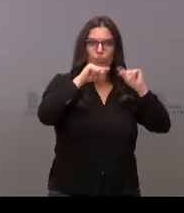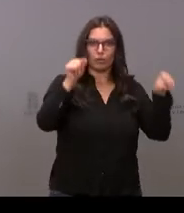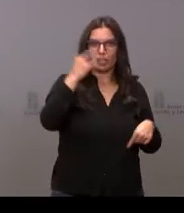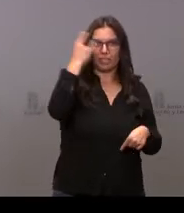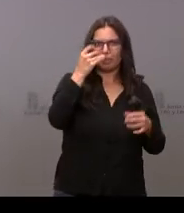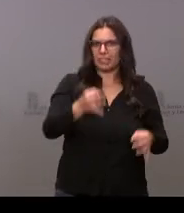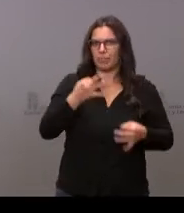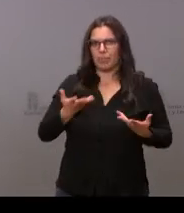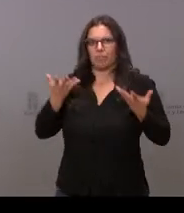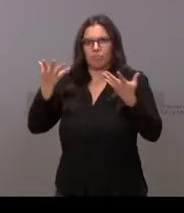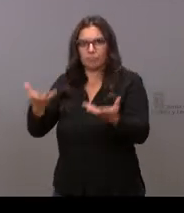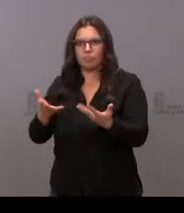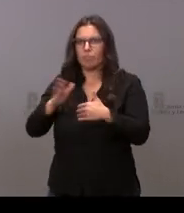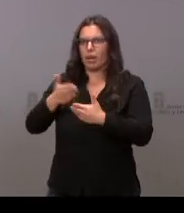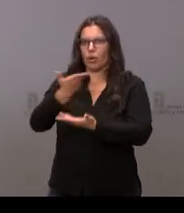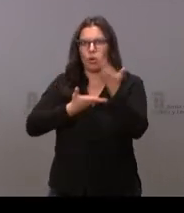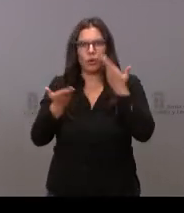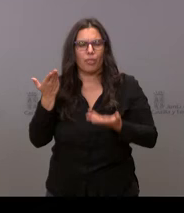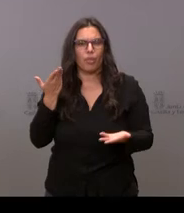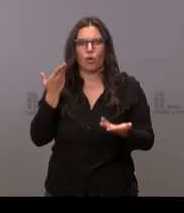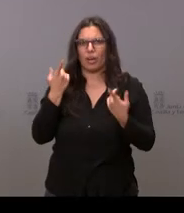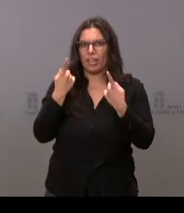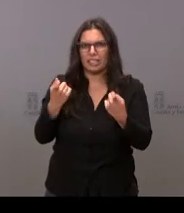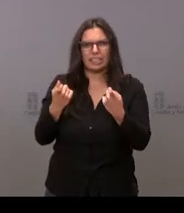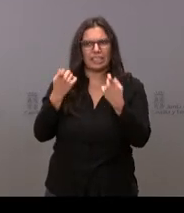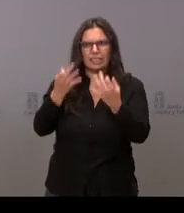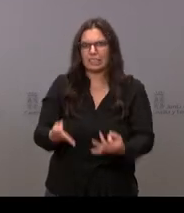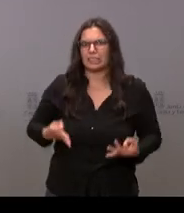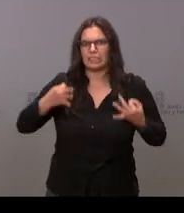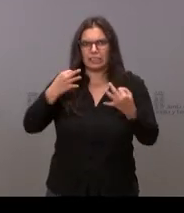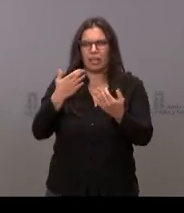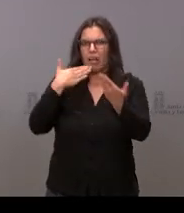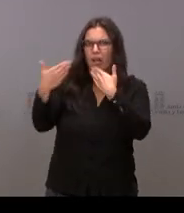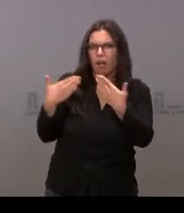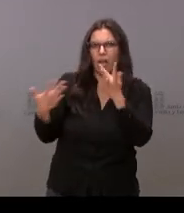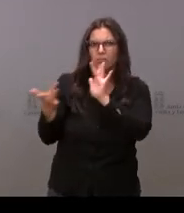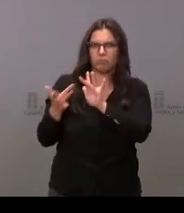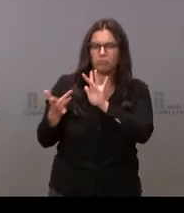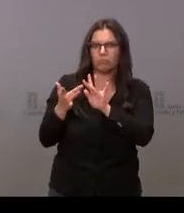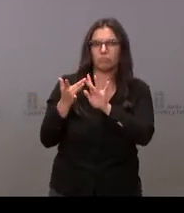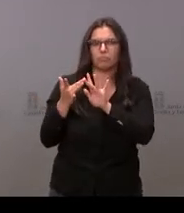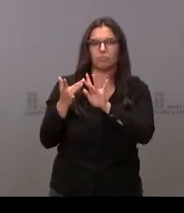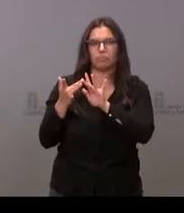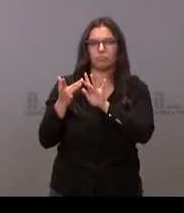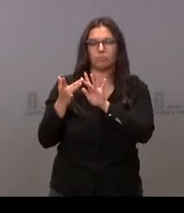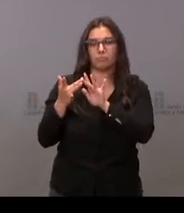siempre en las colaboraciones continuas que tenemos en las conversaciones que tenemos con el ayuntamiento salamanca con